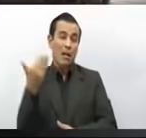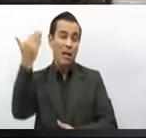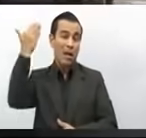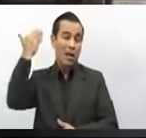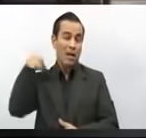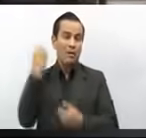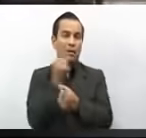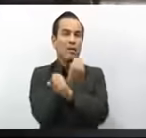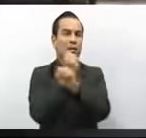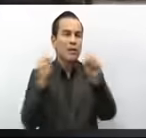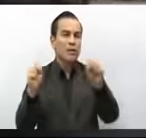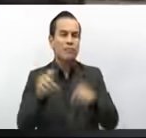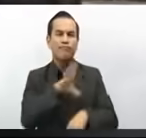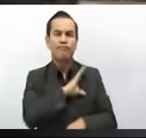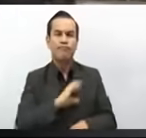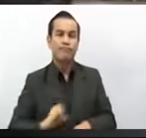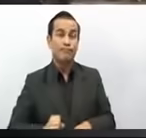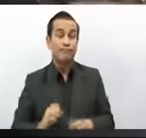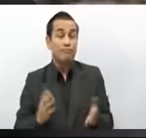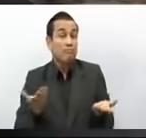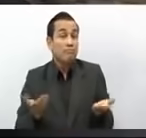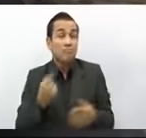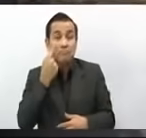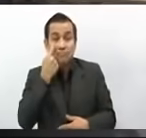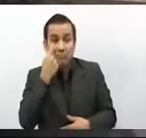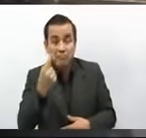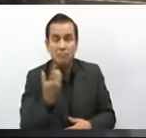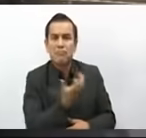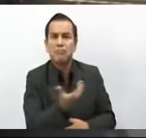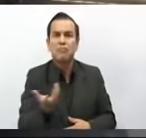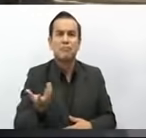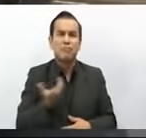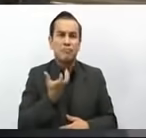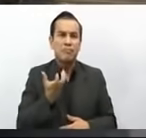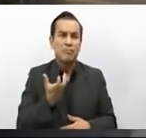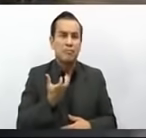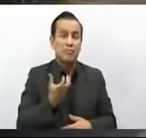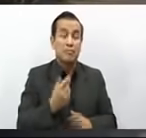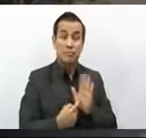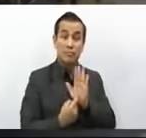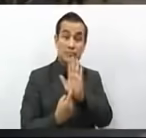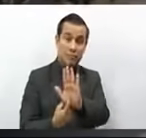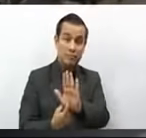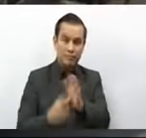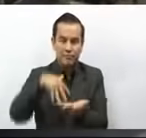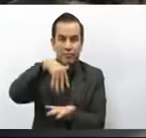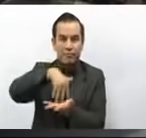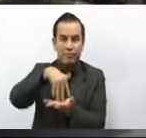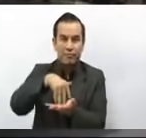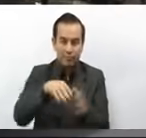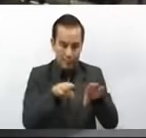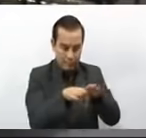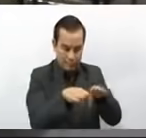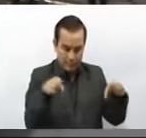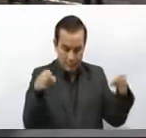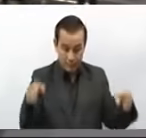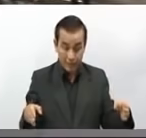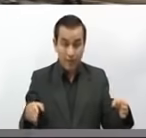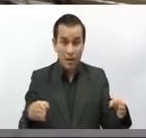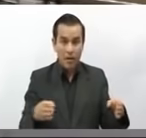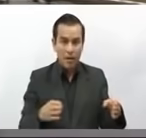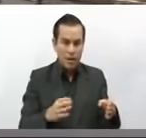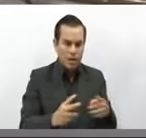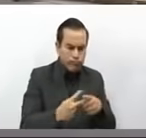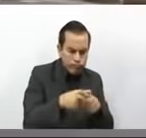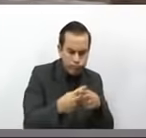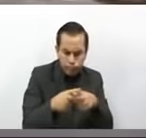de Independencia Patria. Podemos observar en estos momentos frente a la tribuna una demostración de todas las capacidades con las